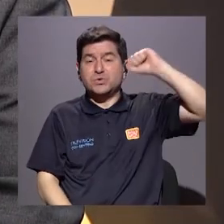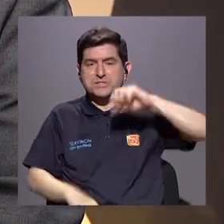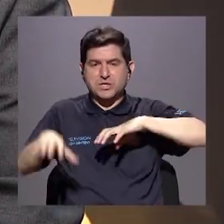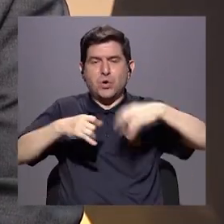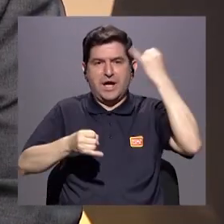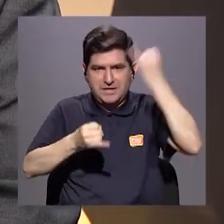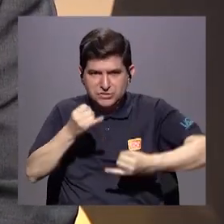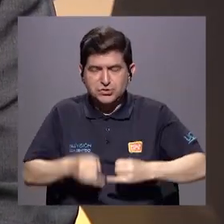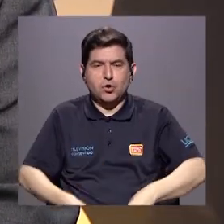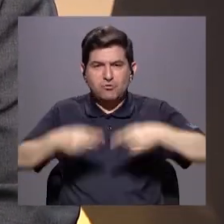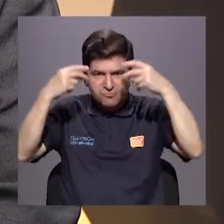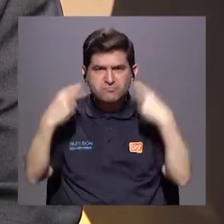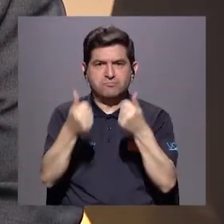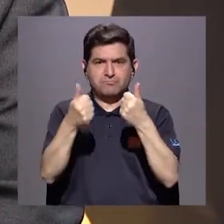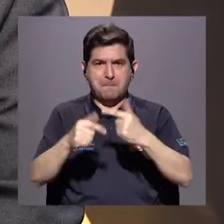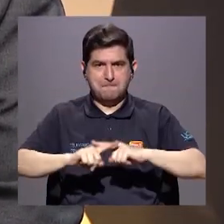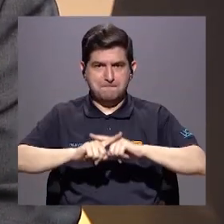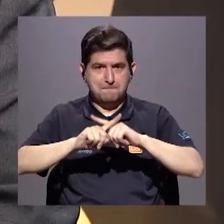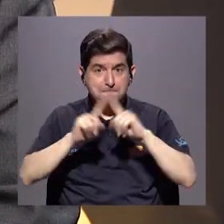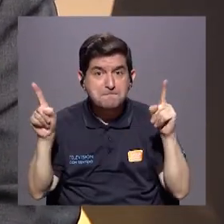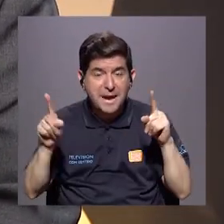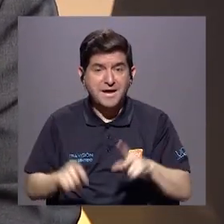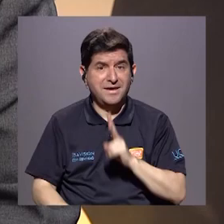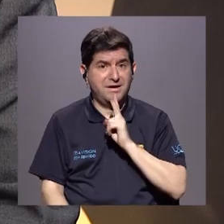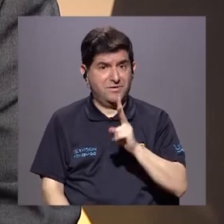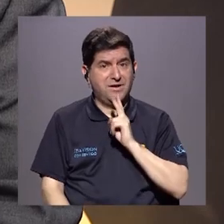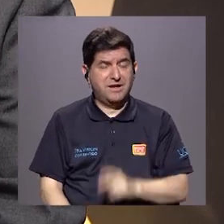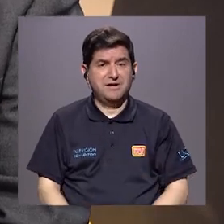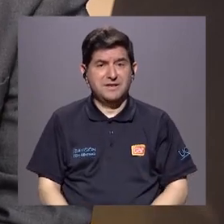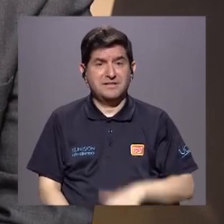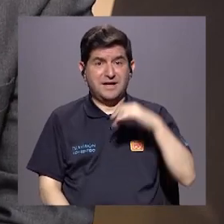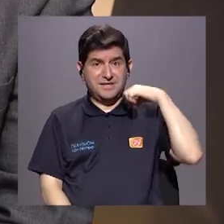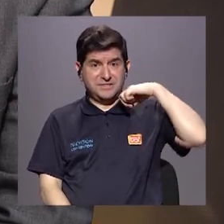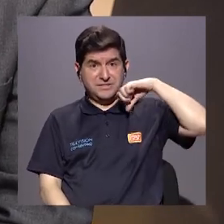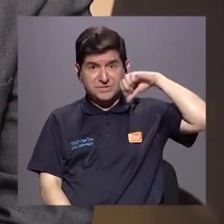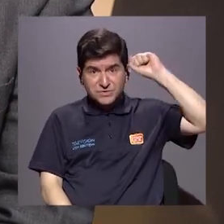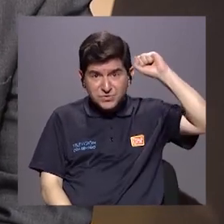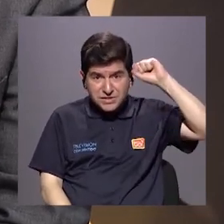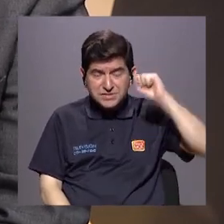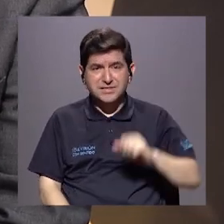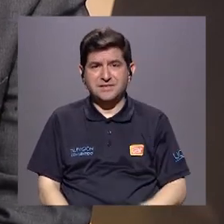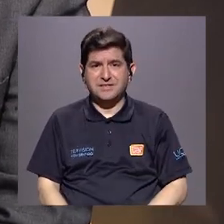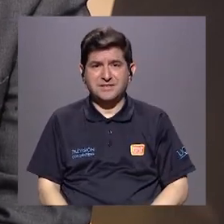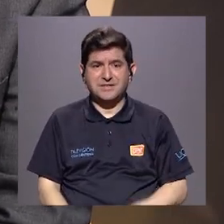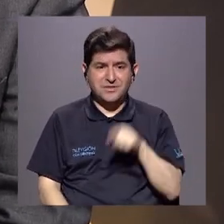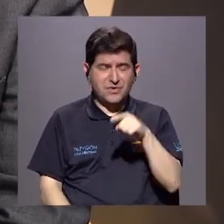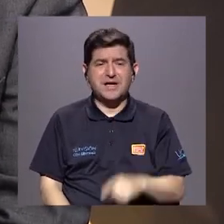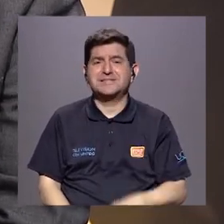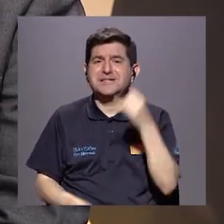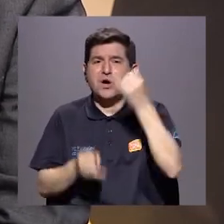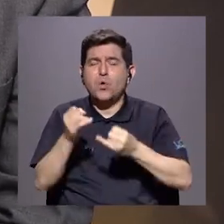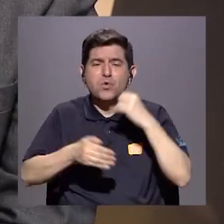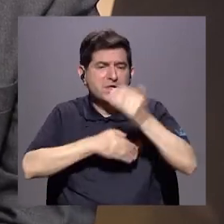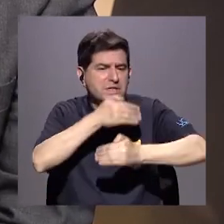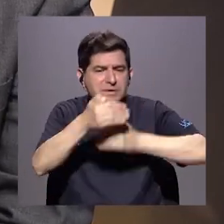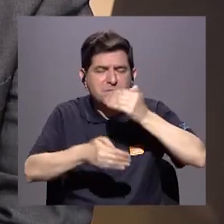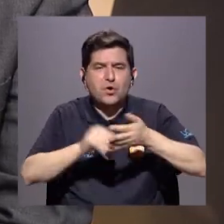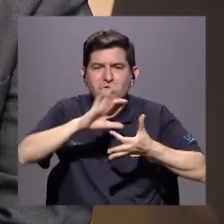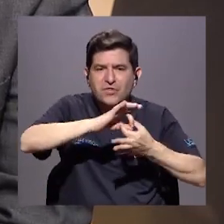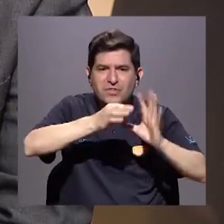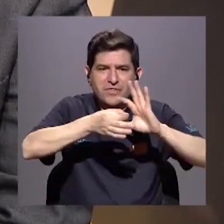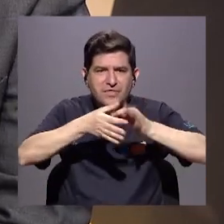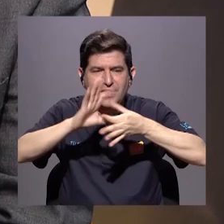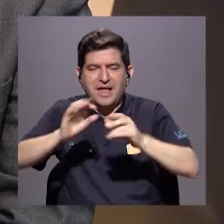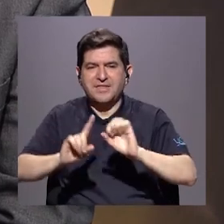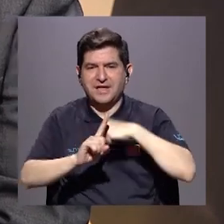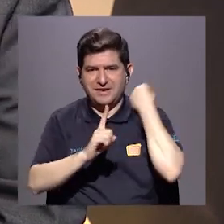se dé como un impulso pero lo real es que el suicidio es el eslabón final de una cadena de